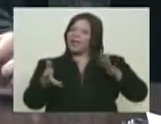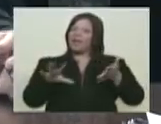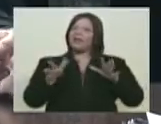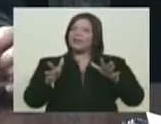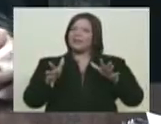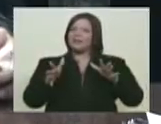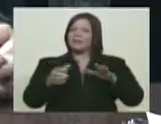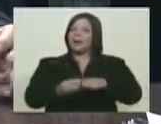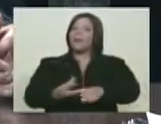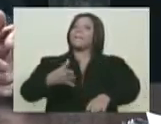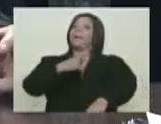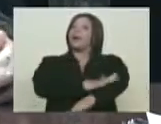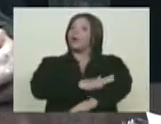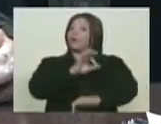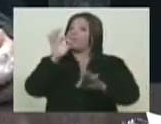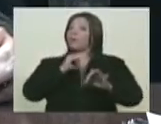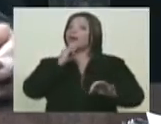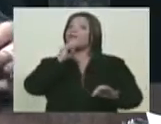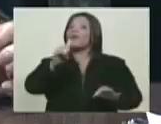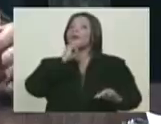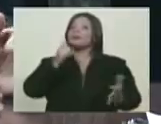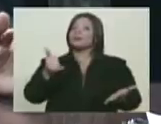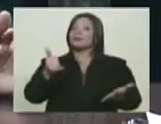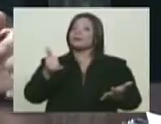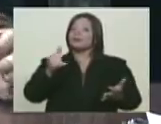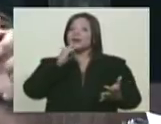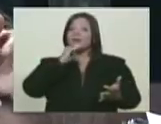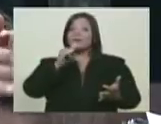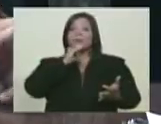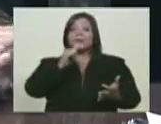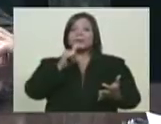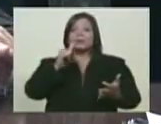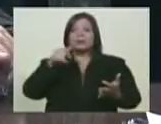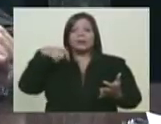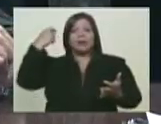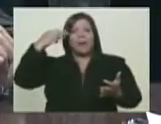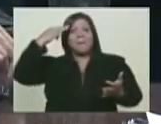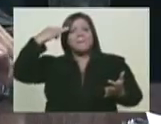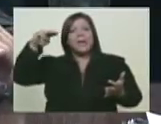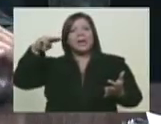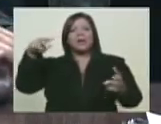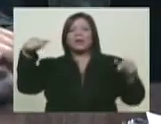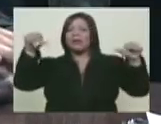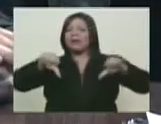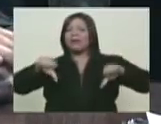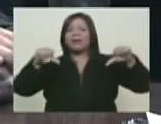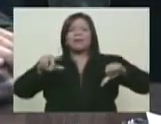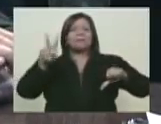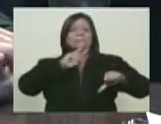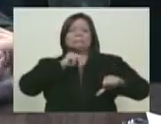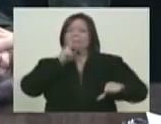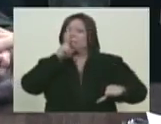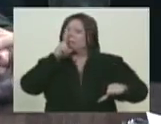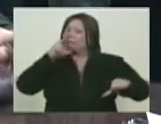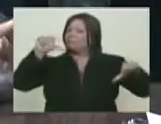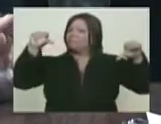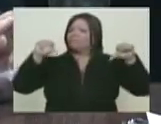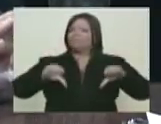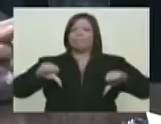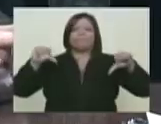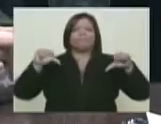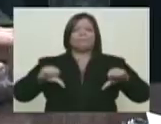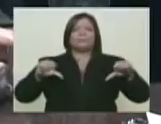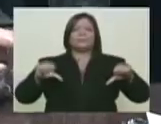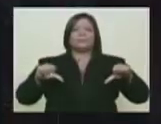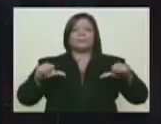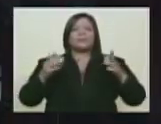En el peor de los sentidos, la información, ¿no? La información que pasa de Venezuela hacia México es terrible. Ajá, y dime,